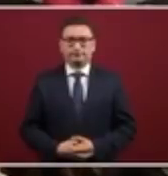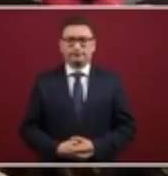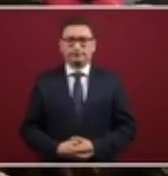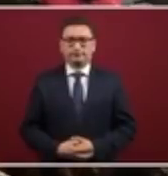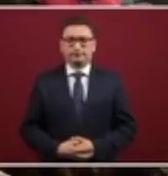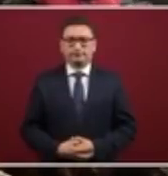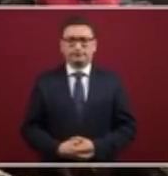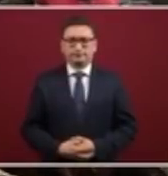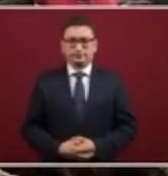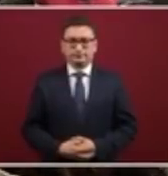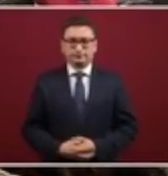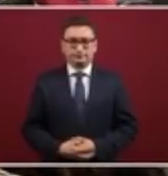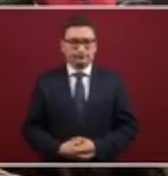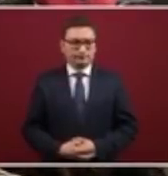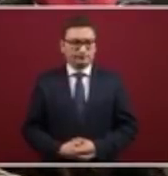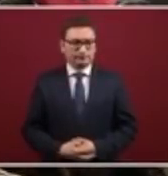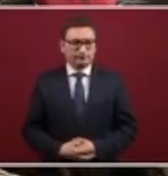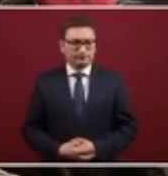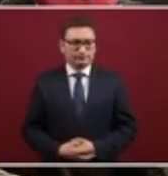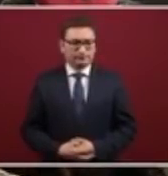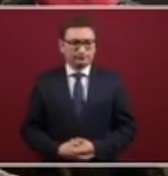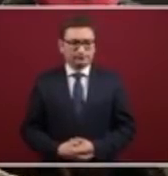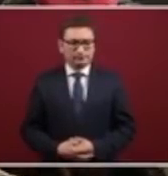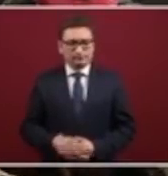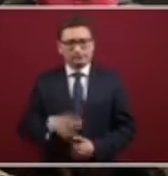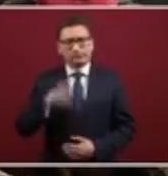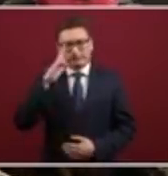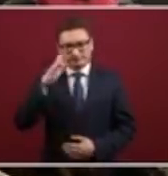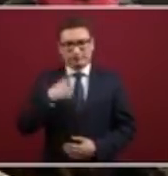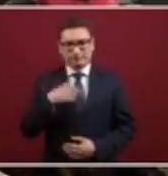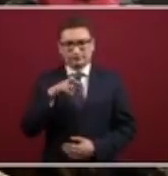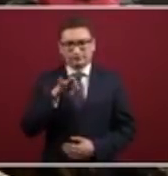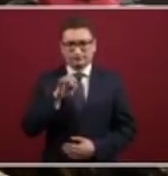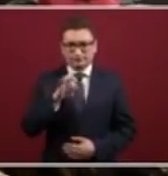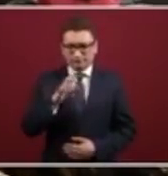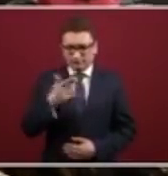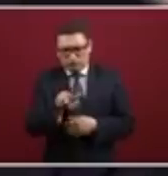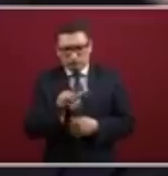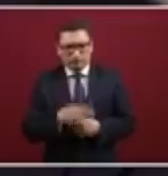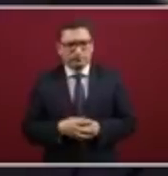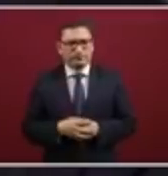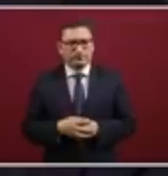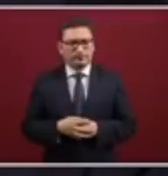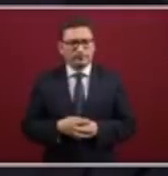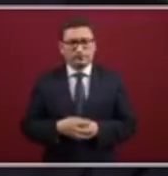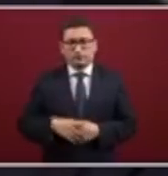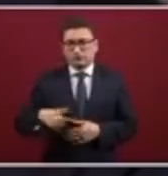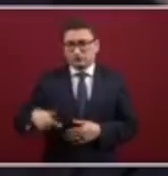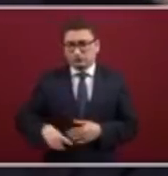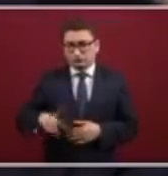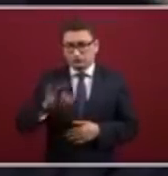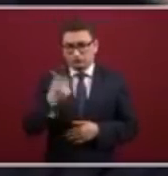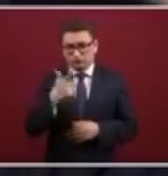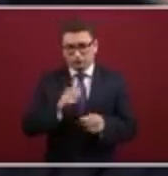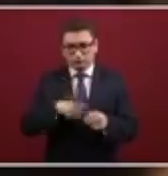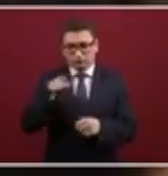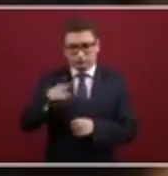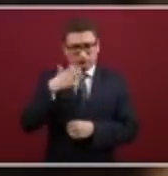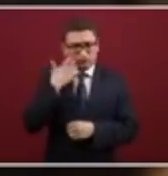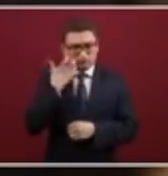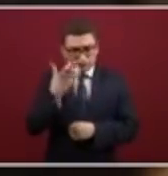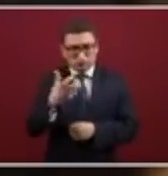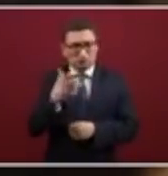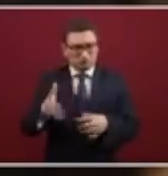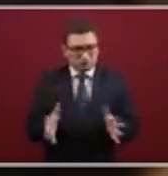el presidente andrés manuel lópez obrador informó que el próximo lunes se reunirá con dirigentes de la coordinadora nacional de